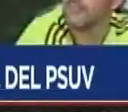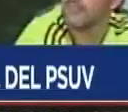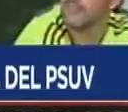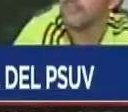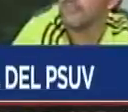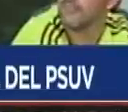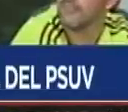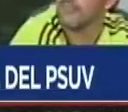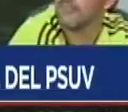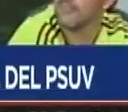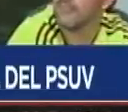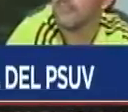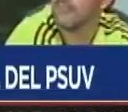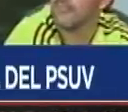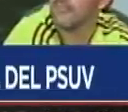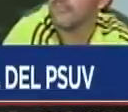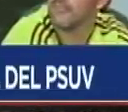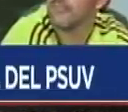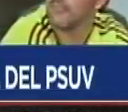Palabra,